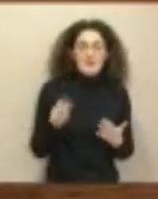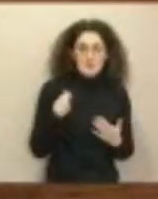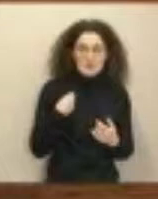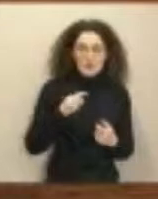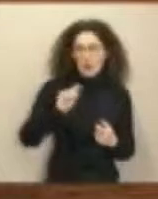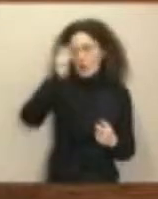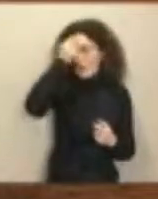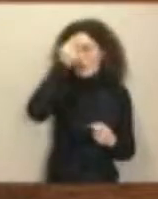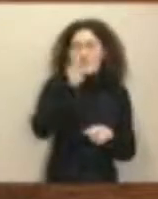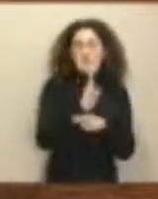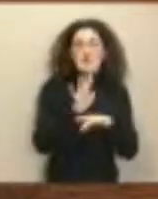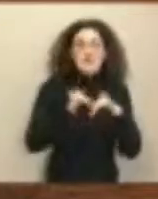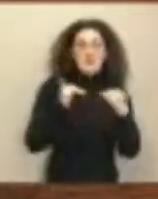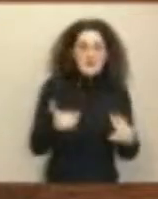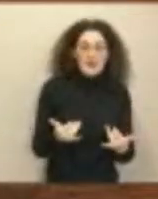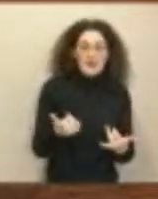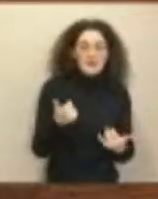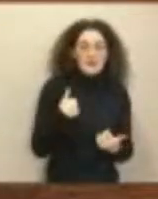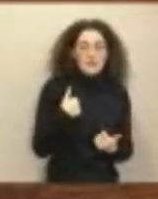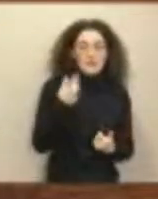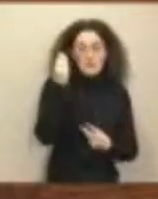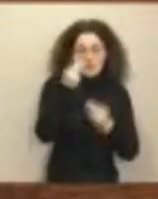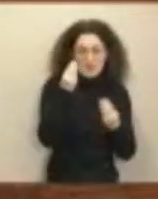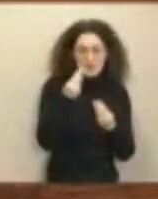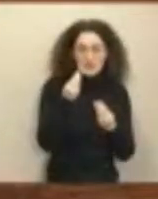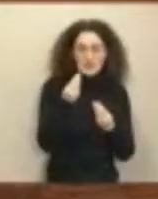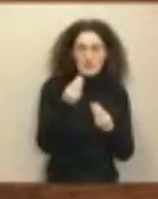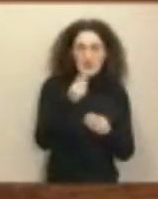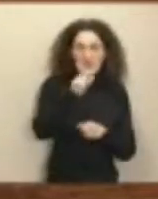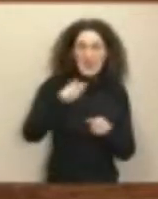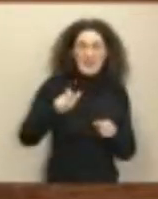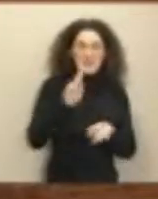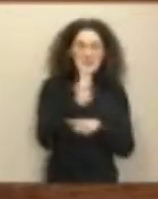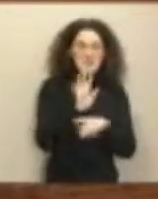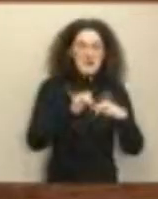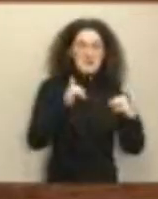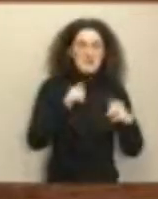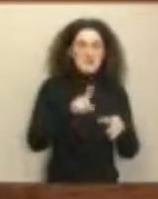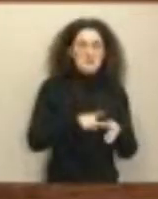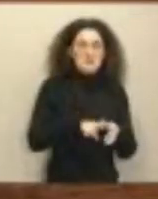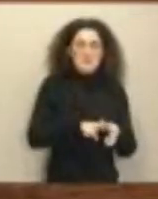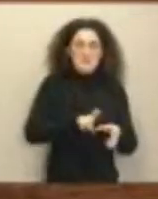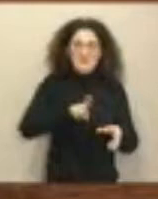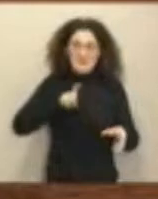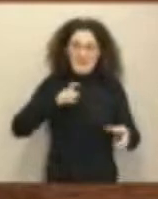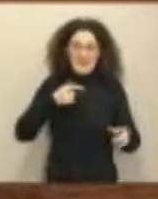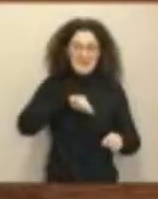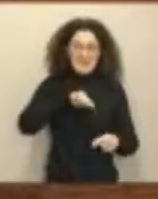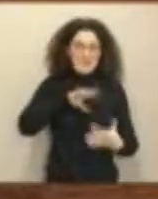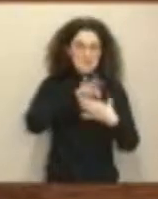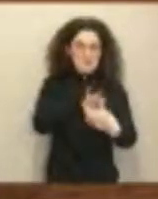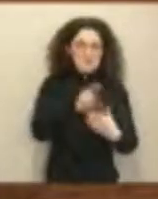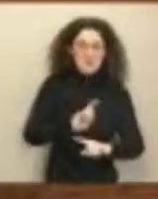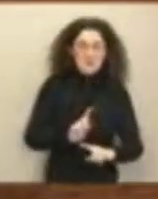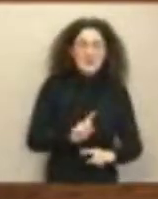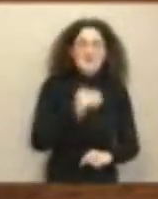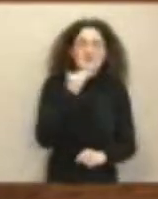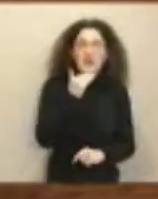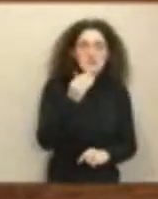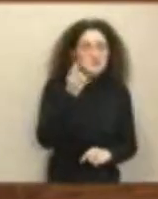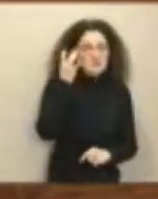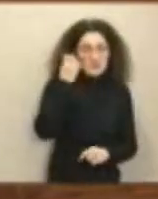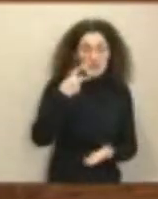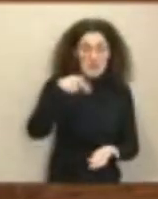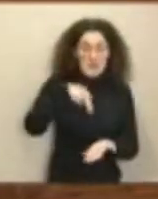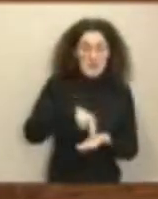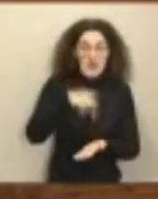concepción parlamentaria, por la cual yo creo que se distancia mucho la gente de los parlamentos. Es un disparate que casi uno no se pueda subir a la tribuna